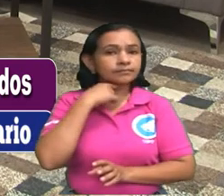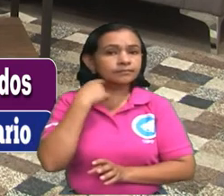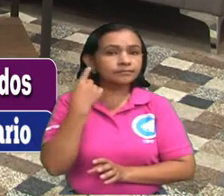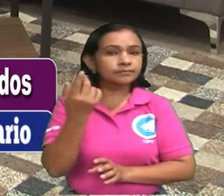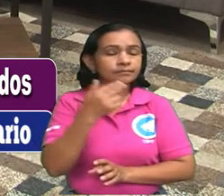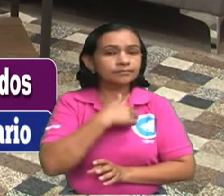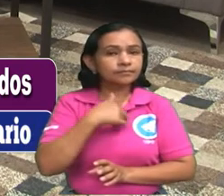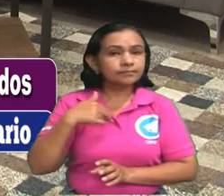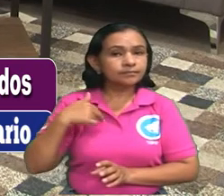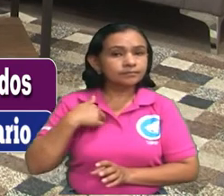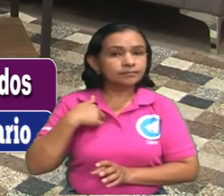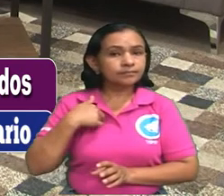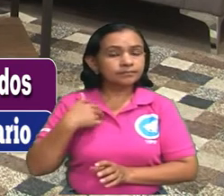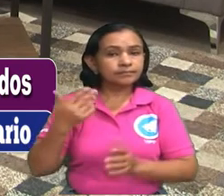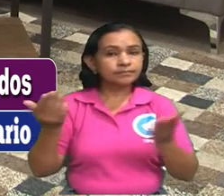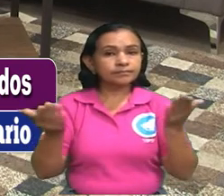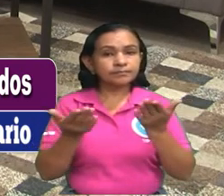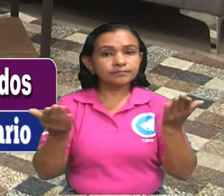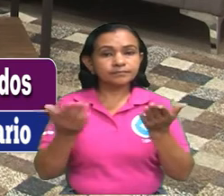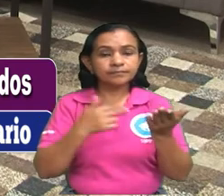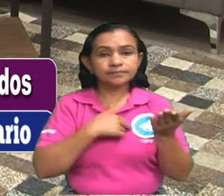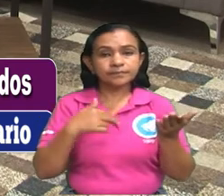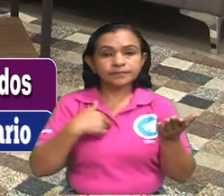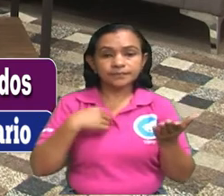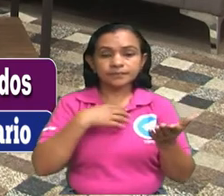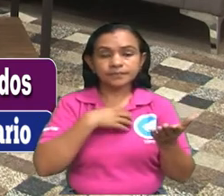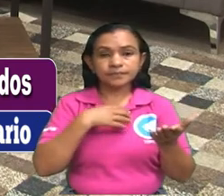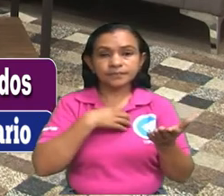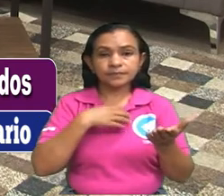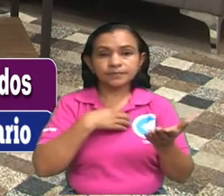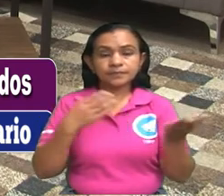venido haciendo la revolución nuestra?